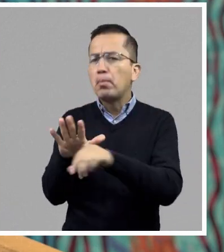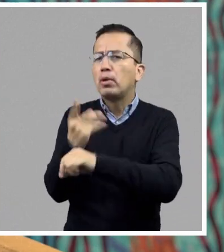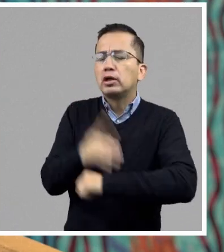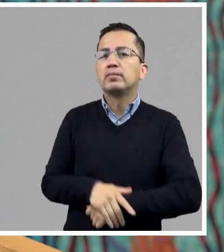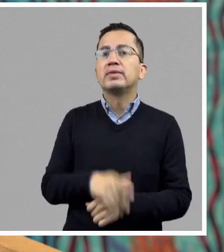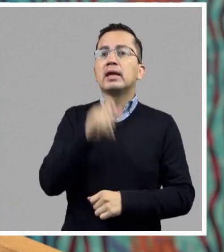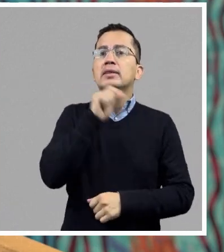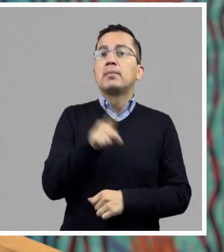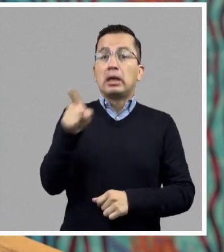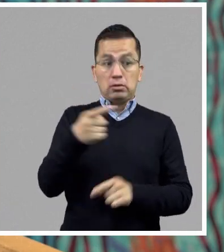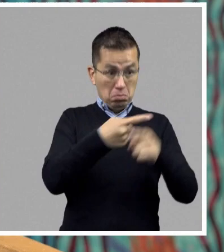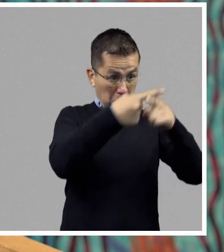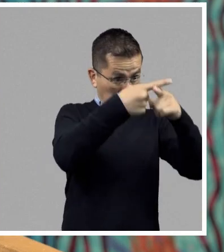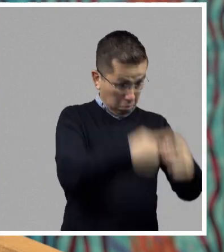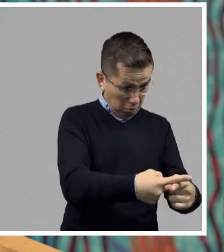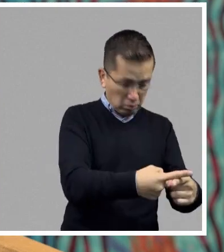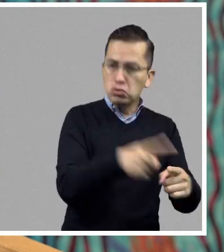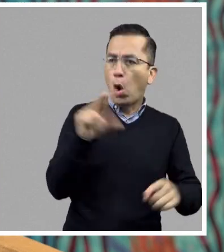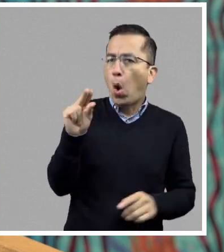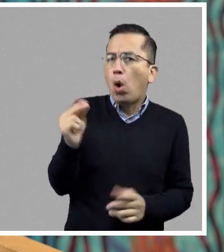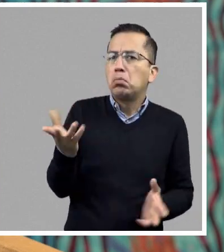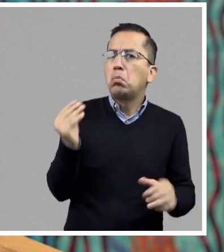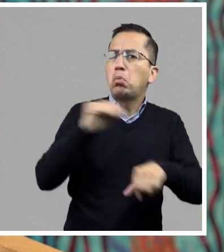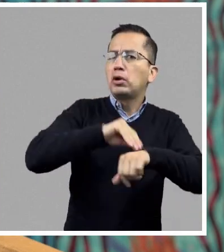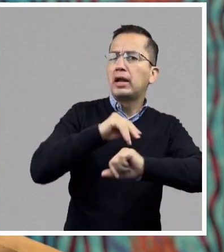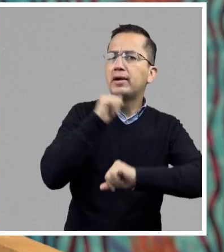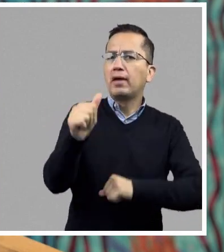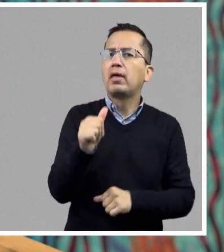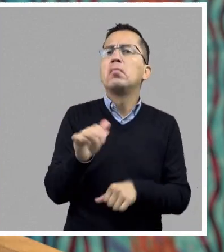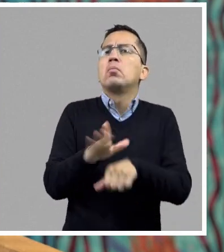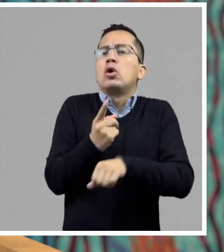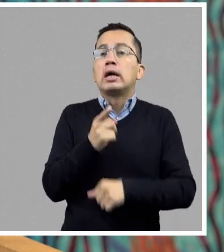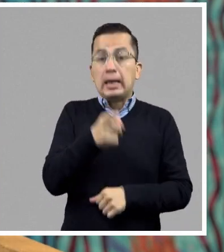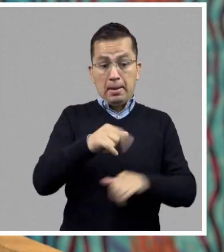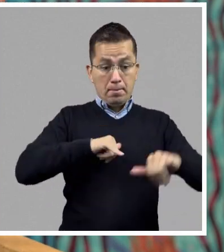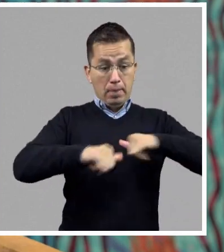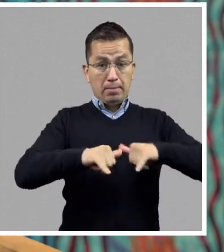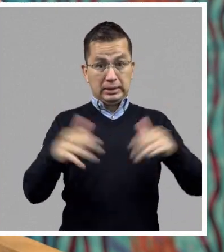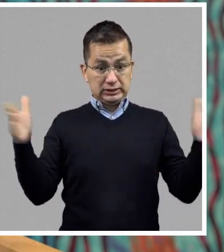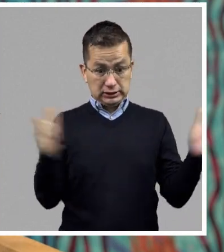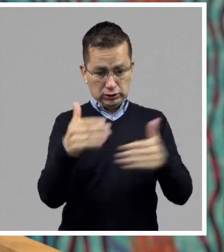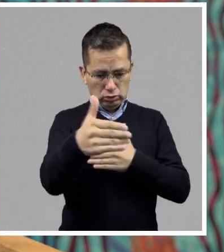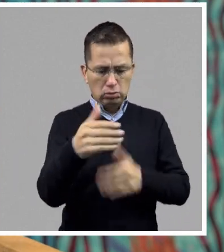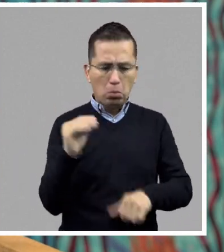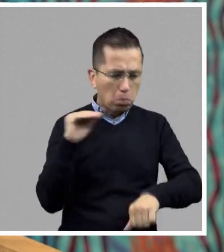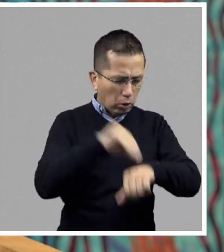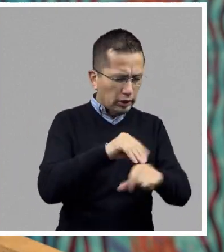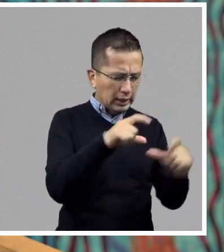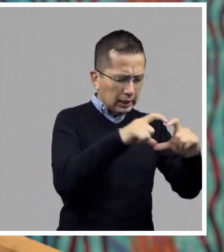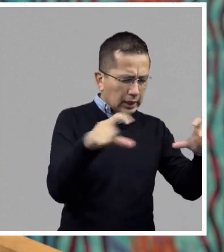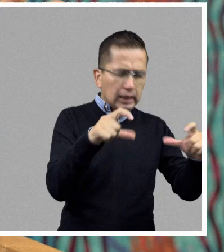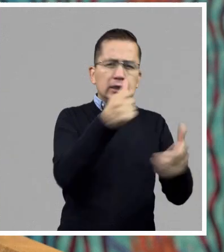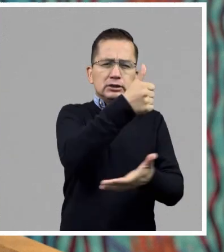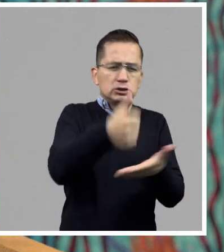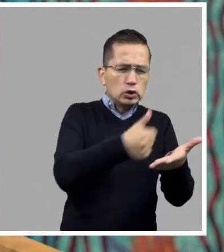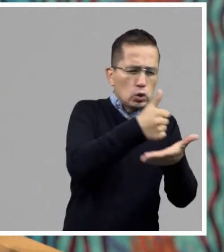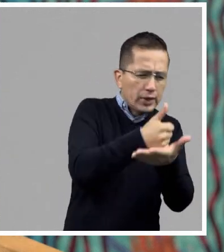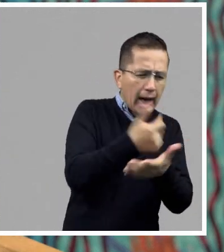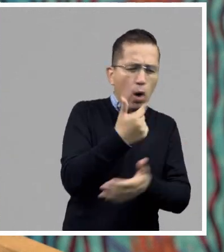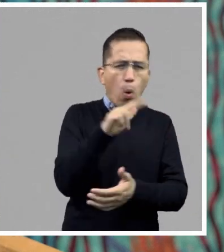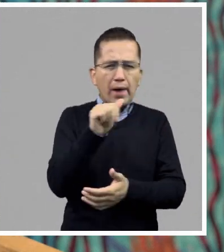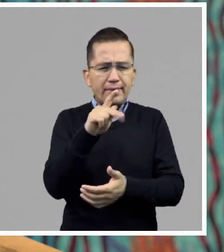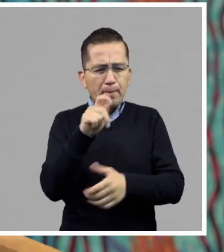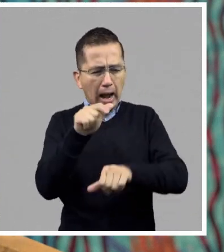y también el hecho de que no hay un punto que nos indique dónde es el hecho del tamaño del mapa como es chico cuando lees ciudad de Guatemala